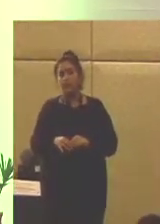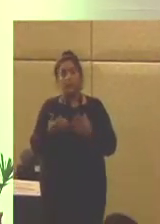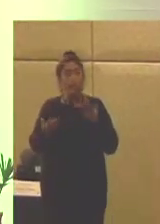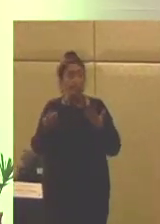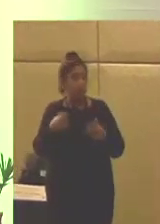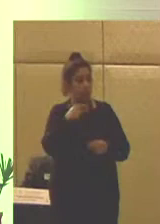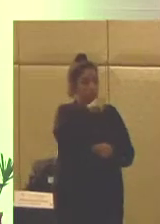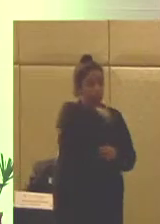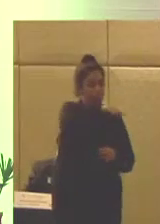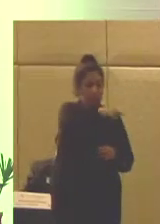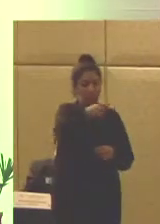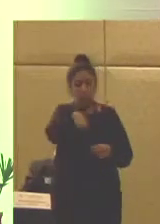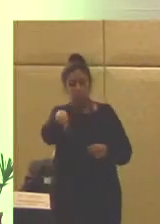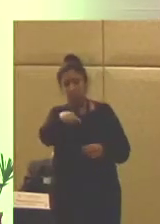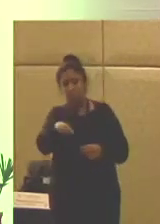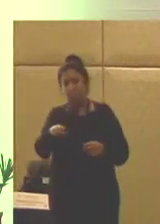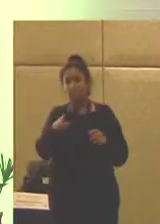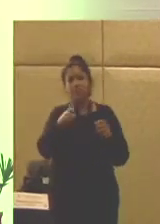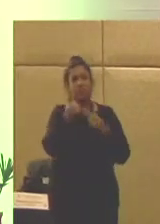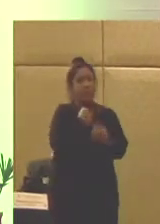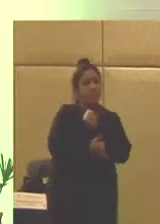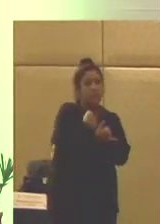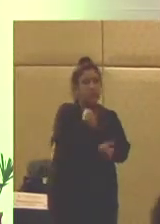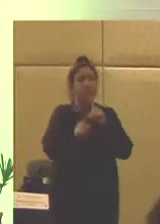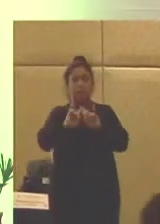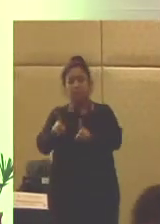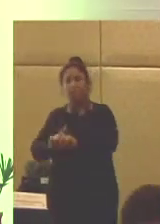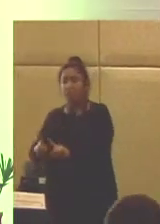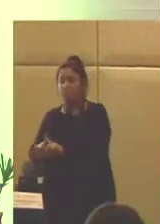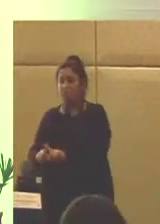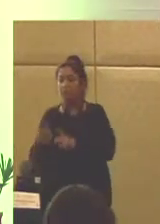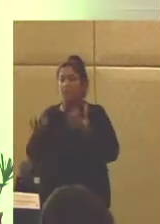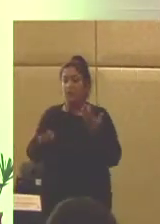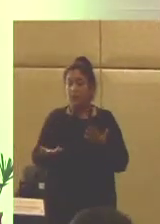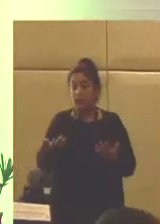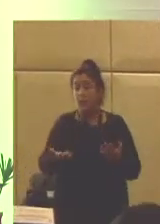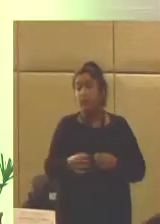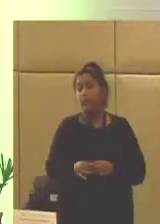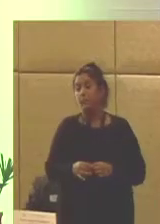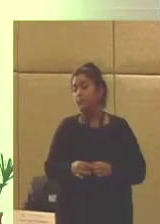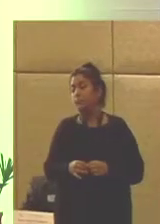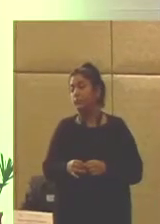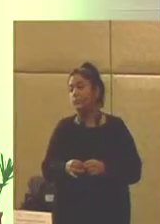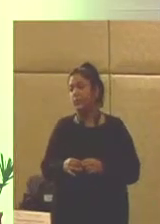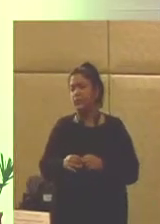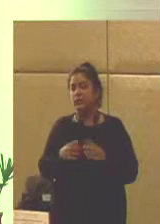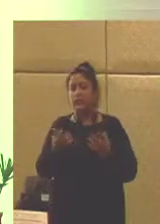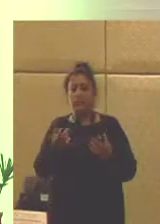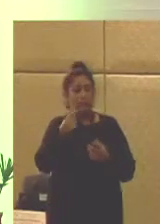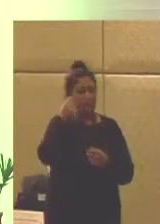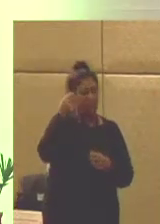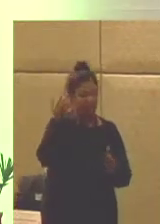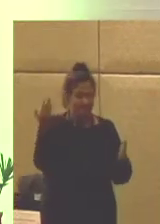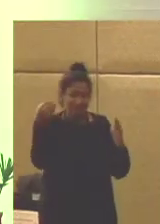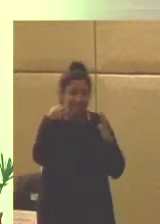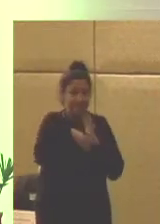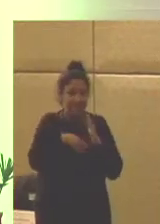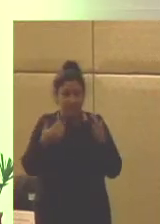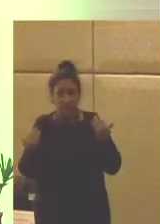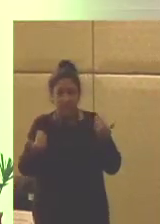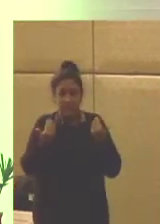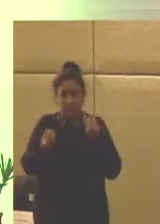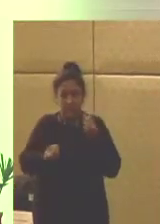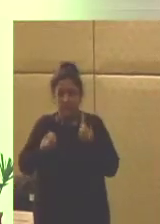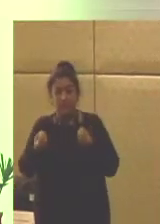región me han preguntado cuál es gran parte del éxito que, si se le puede atribuir así con este calificativo al Fonden en